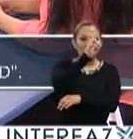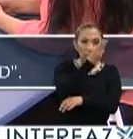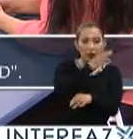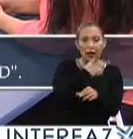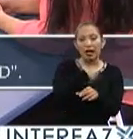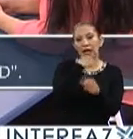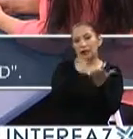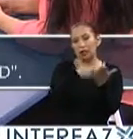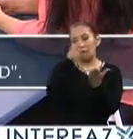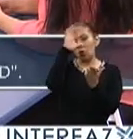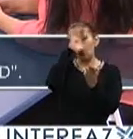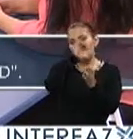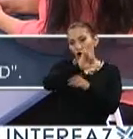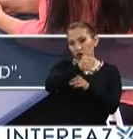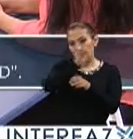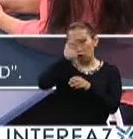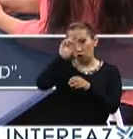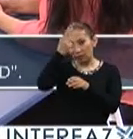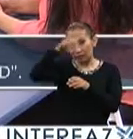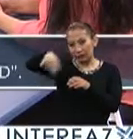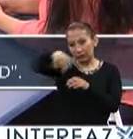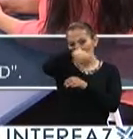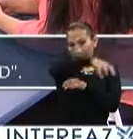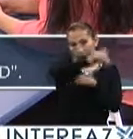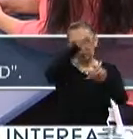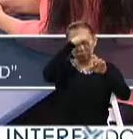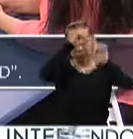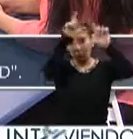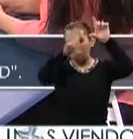universidades interculturales, que son 11 universidades a